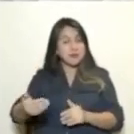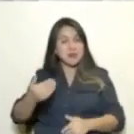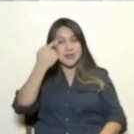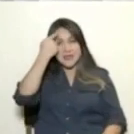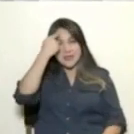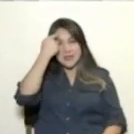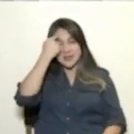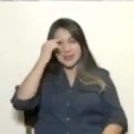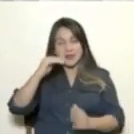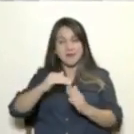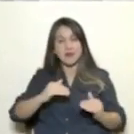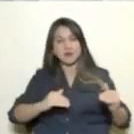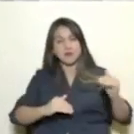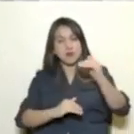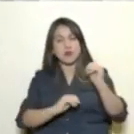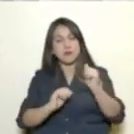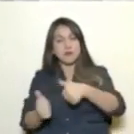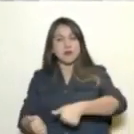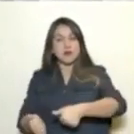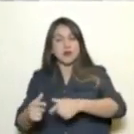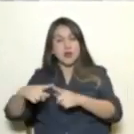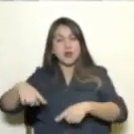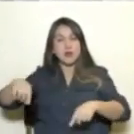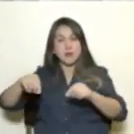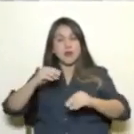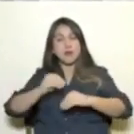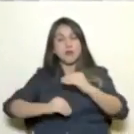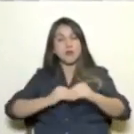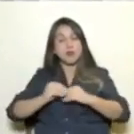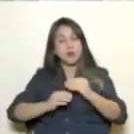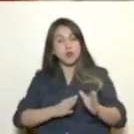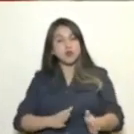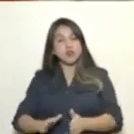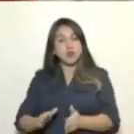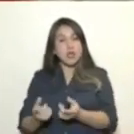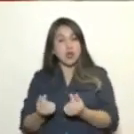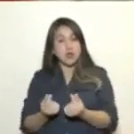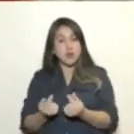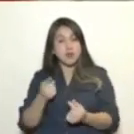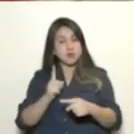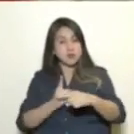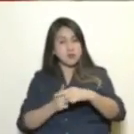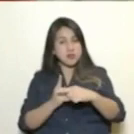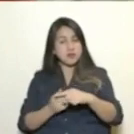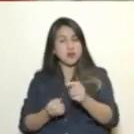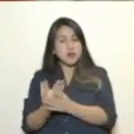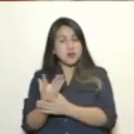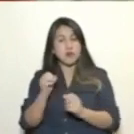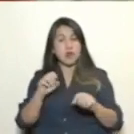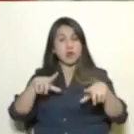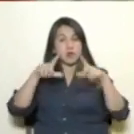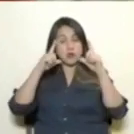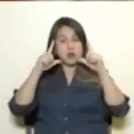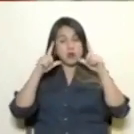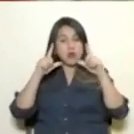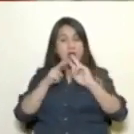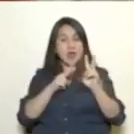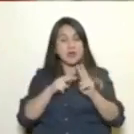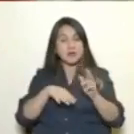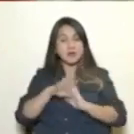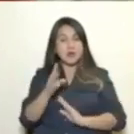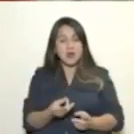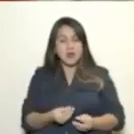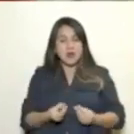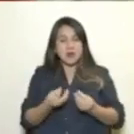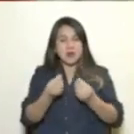India va a superar a Japón en producción económica. Y eso va a ser positivo en el sentido de que un nuevo actor diversifica y hace más rica la